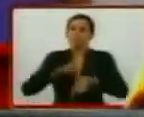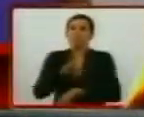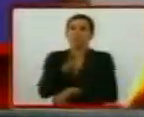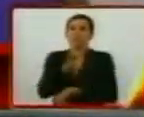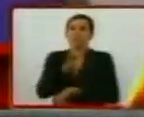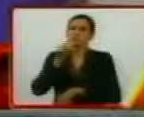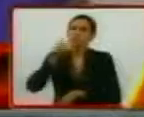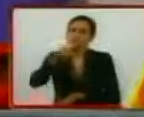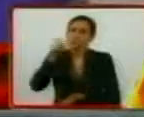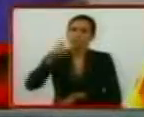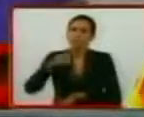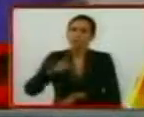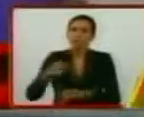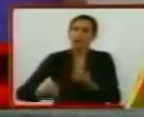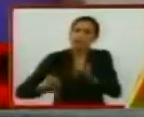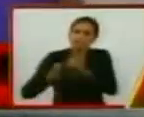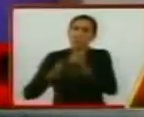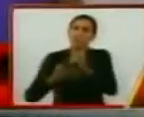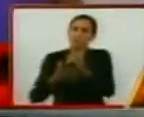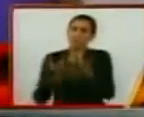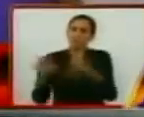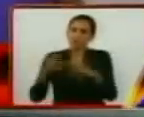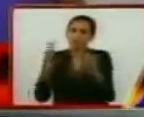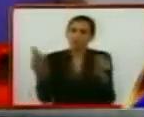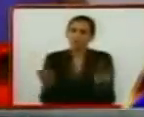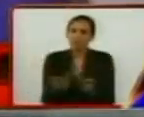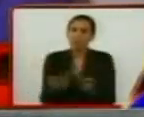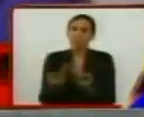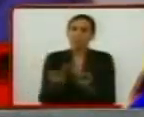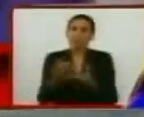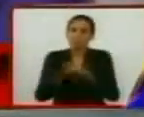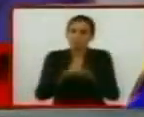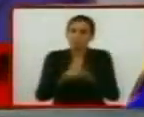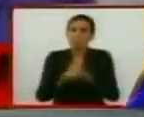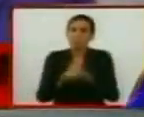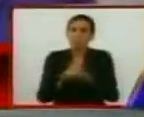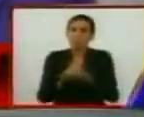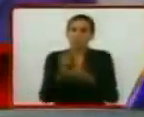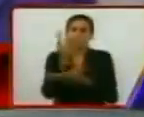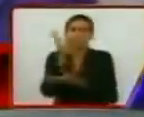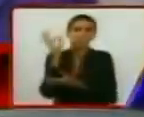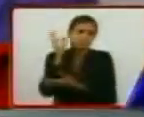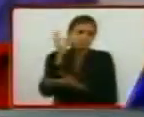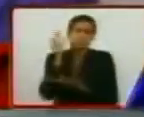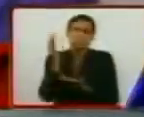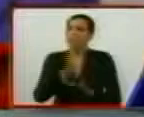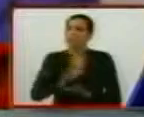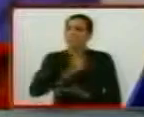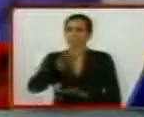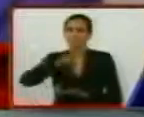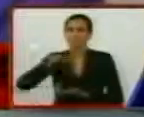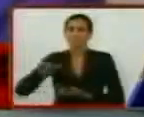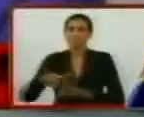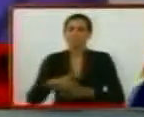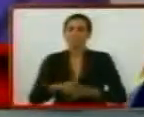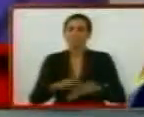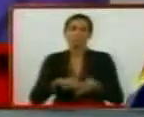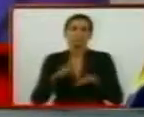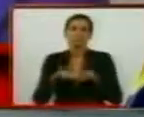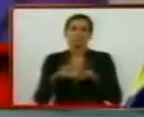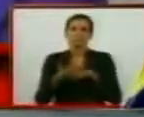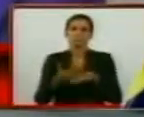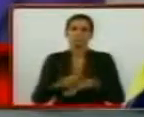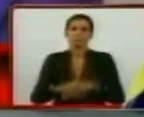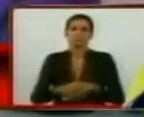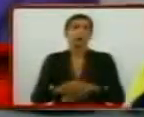el apoyo. El apoyo de familia, el apoyo de amigos, si tienes amigos, el apoyo de cualquier persona, porque apartando que a mí no me